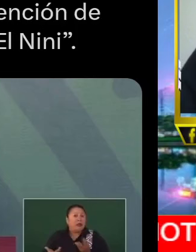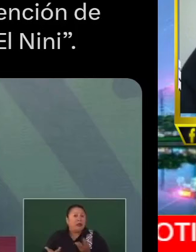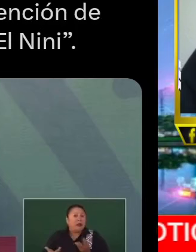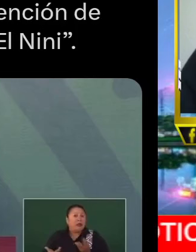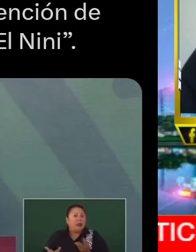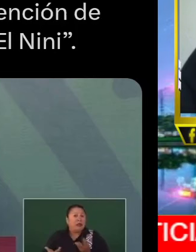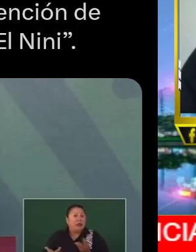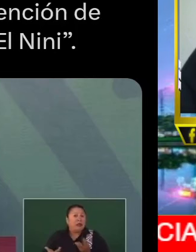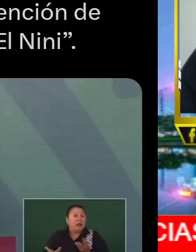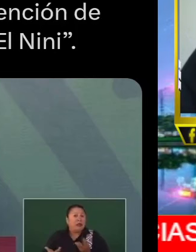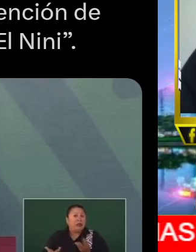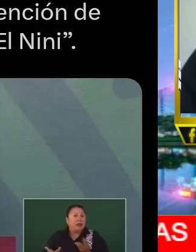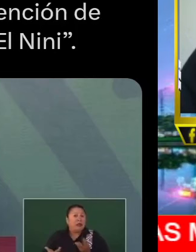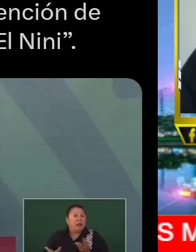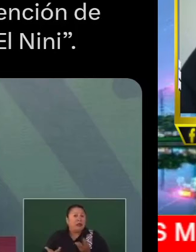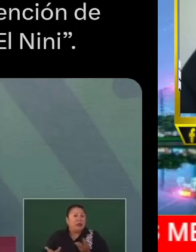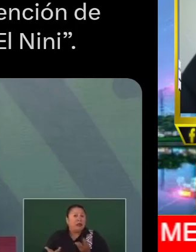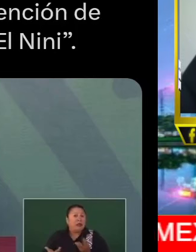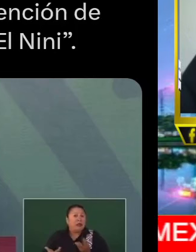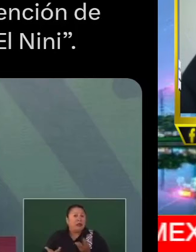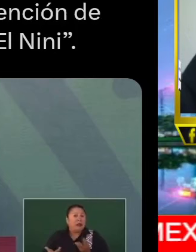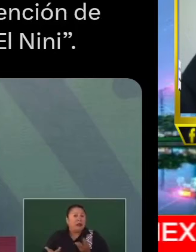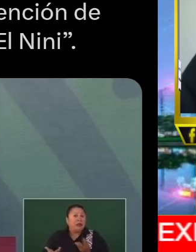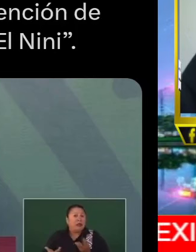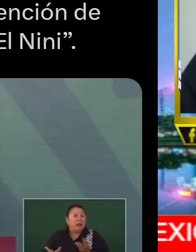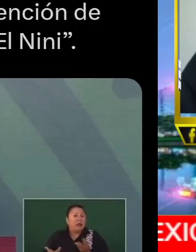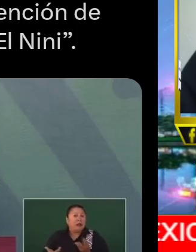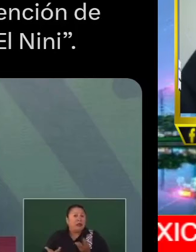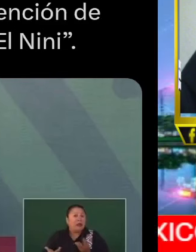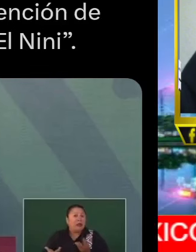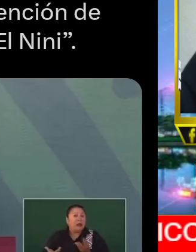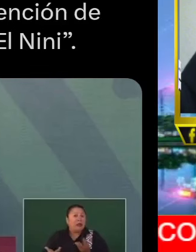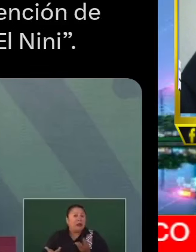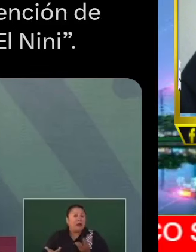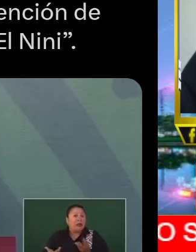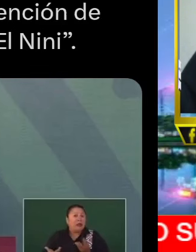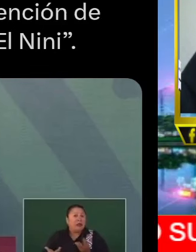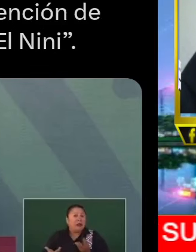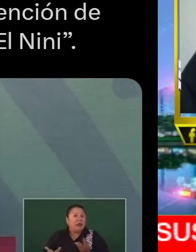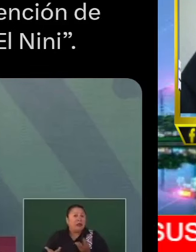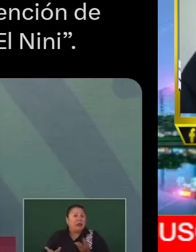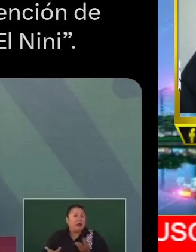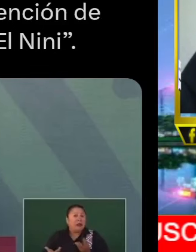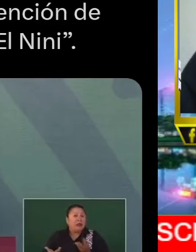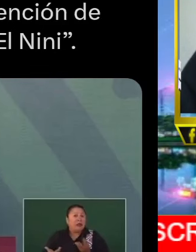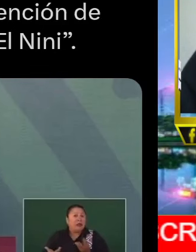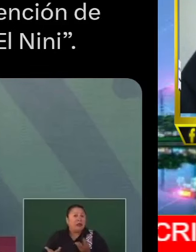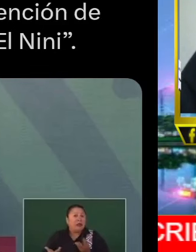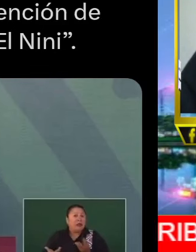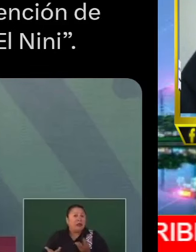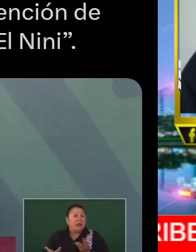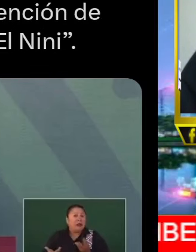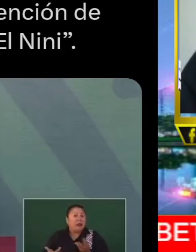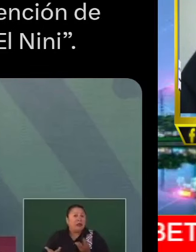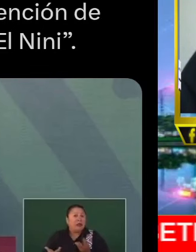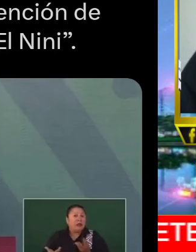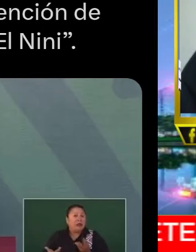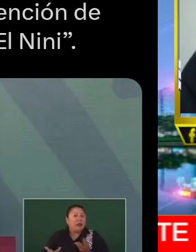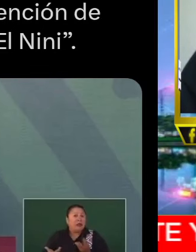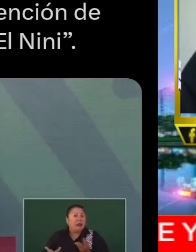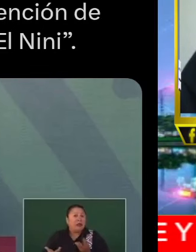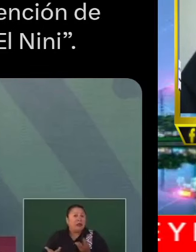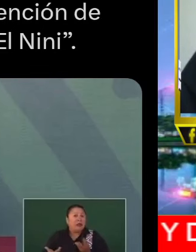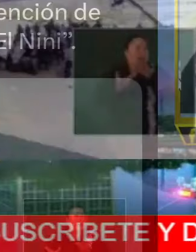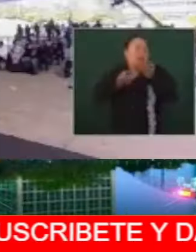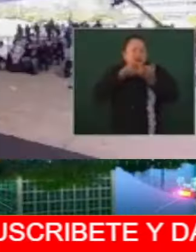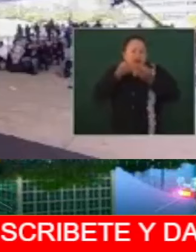este video. Vamos a escuchar qué dijo el presidente de los elogios y de las felicitaciones que hizo el presidente Joe Biden al presidente López Obrador. Escuchemos